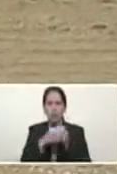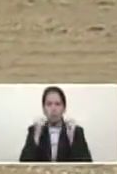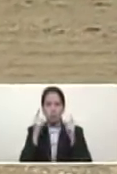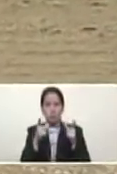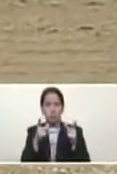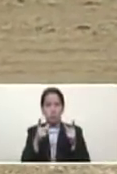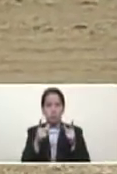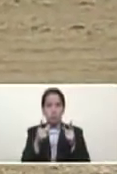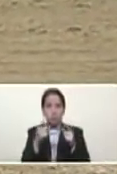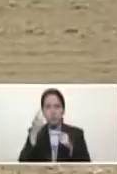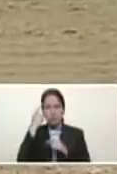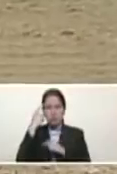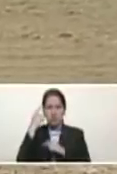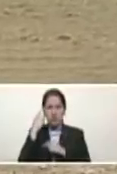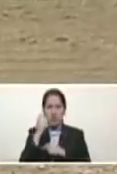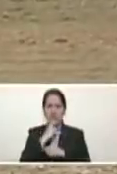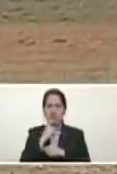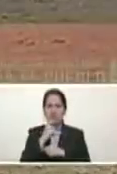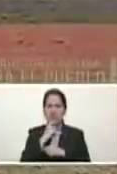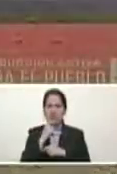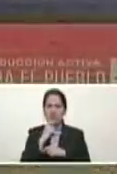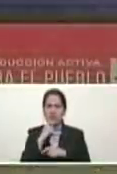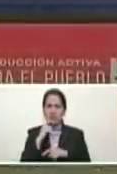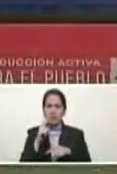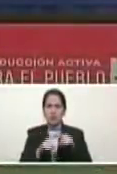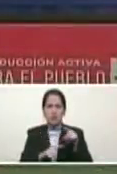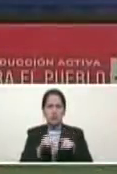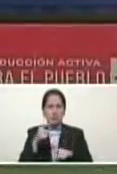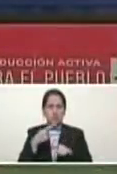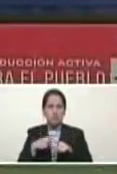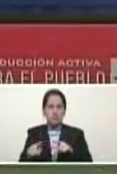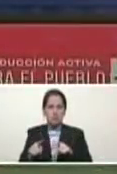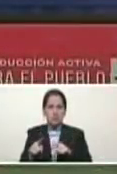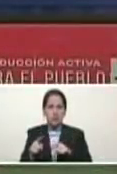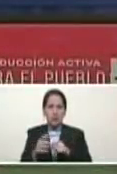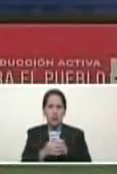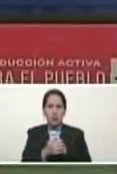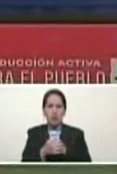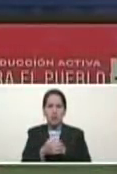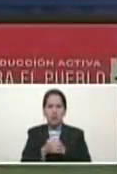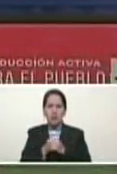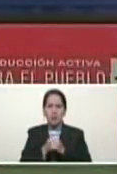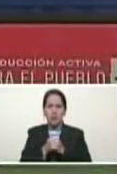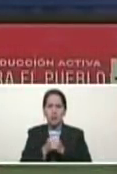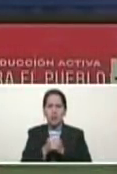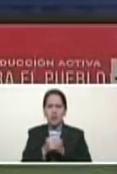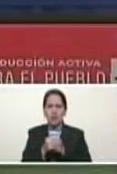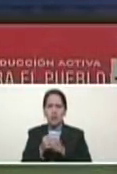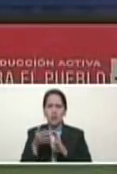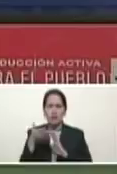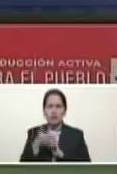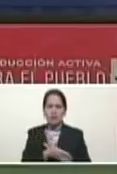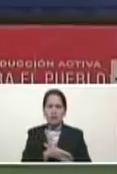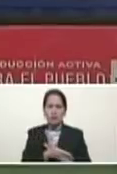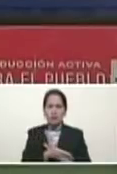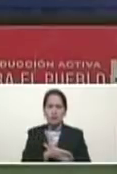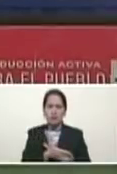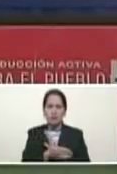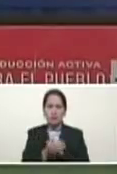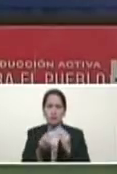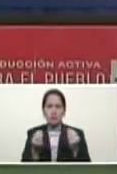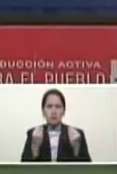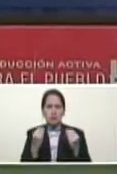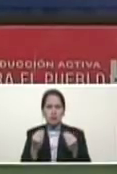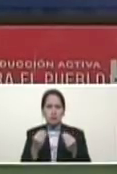Sabía que la cosa estaba difícil. Pero los números, ningún número, ni nuestros, ni del enemigo, ni nada,